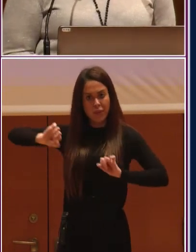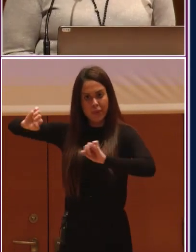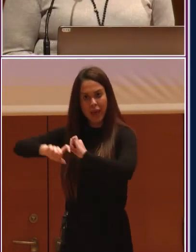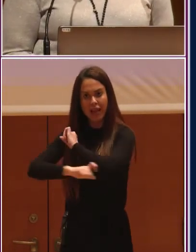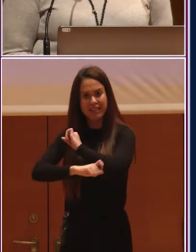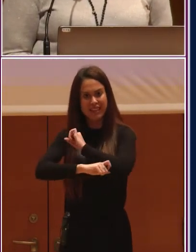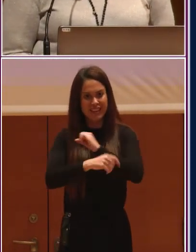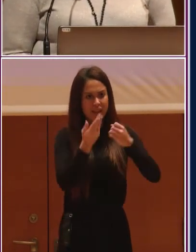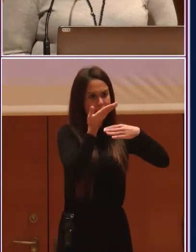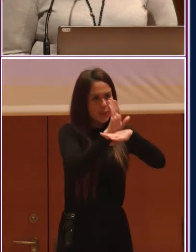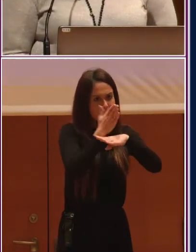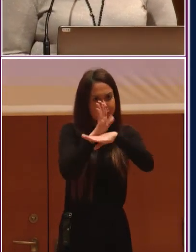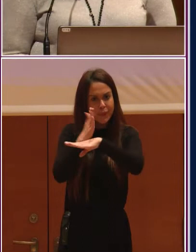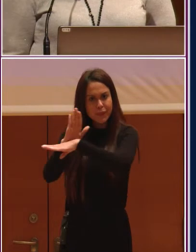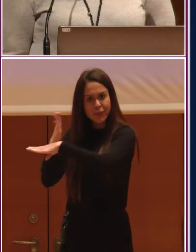mujeres